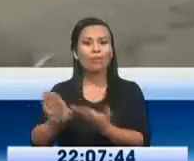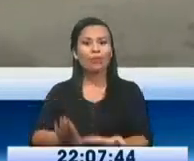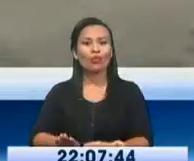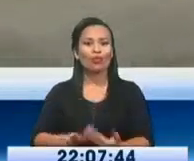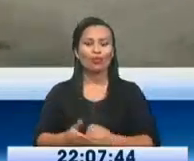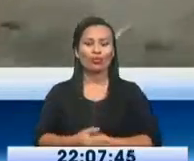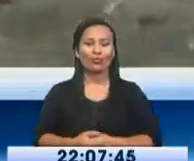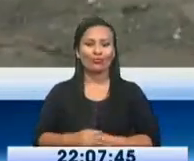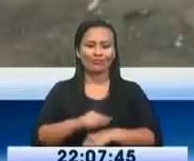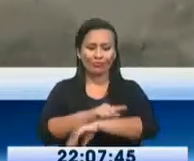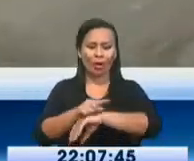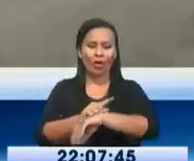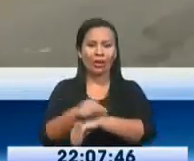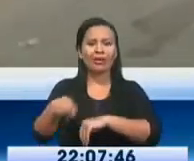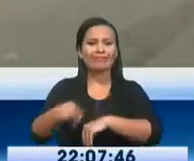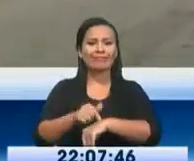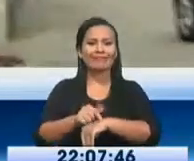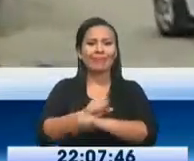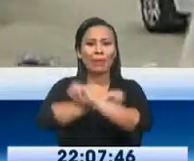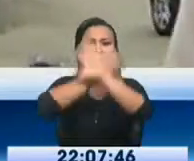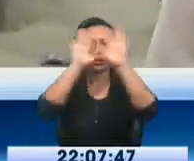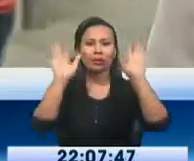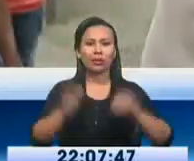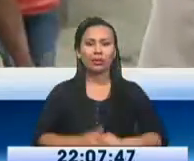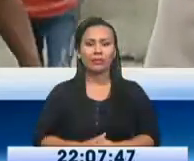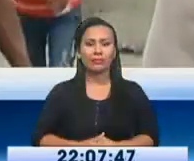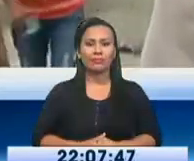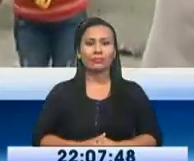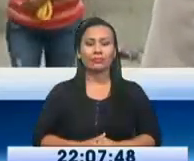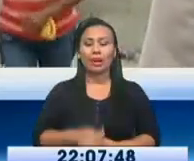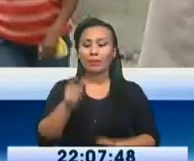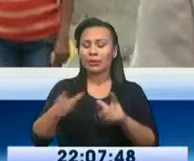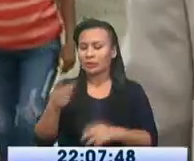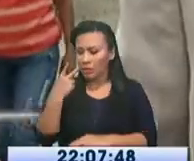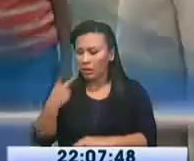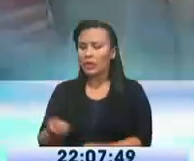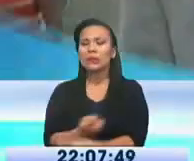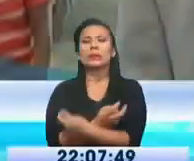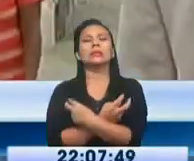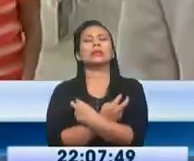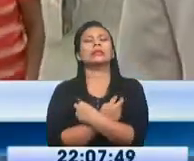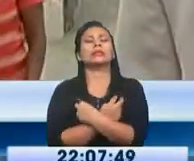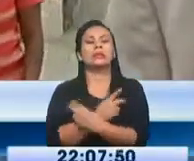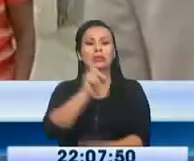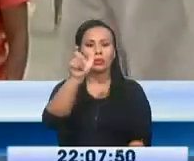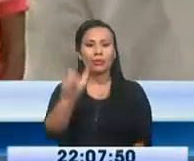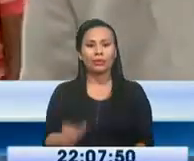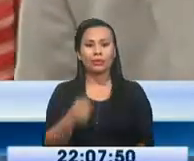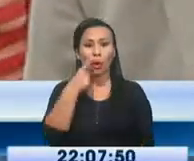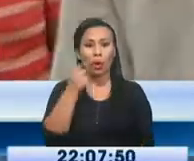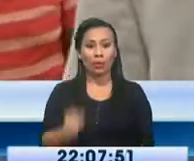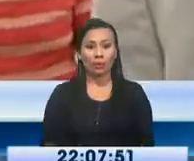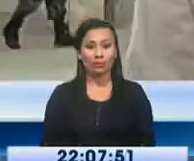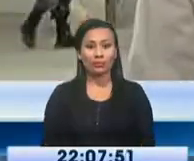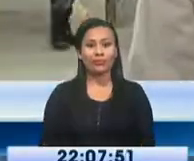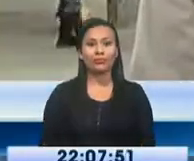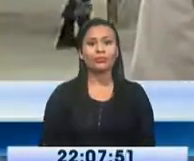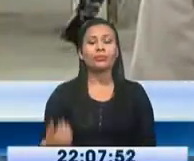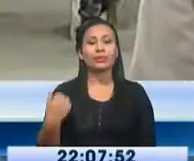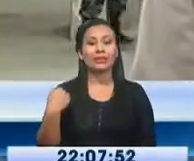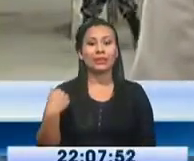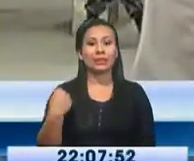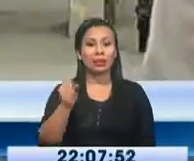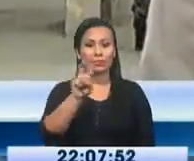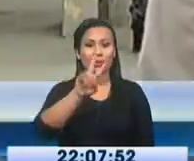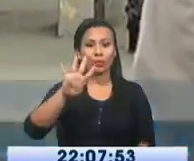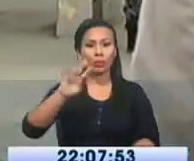celda en horas de la mañana. Bueno, sí, hemos encontrado el cadáver de una persona del sexo masculino, un PPL de 24